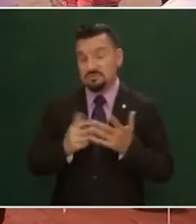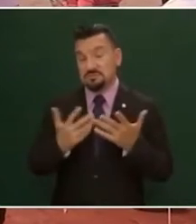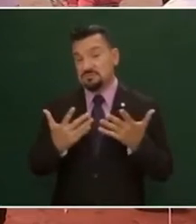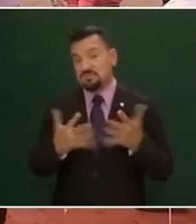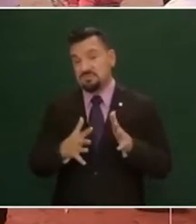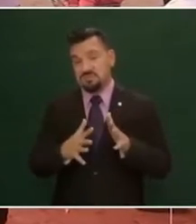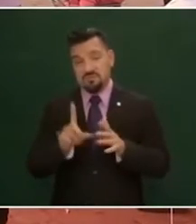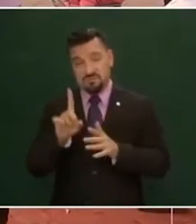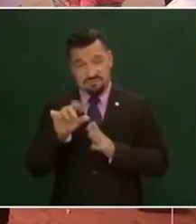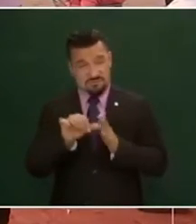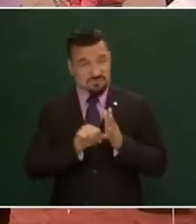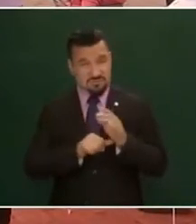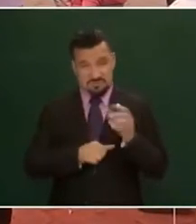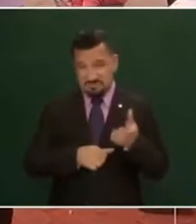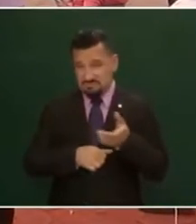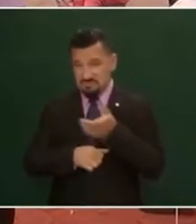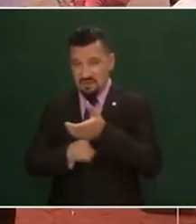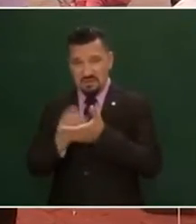al mes.